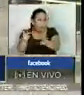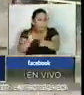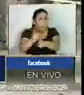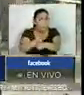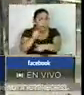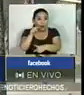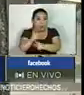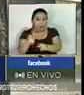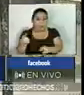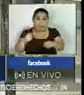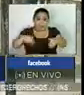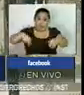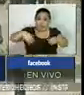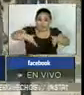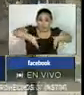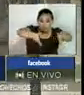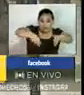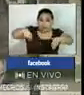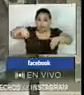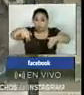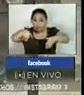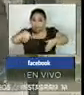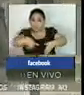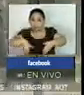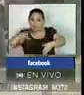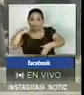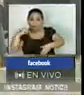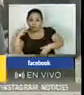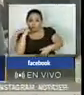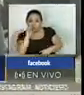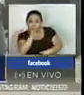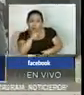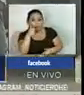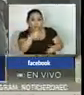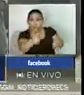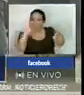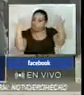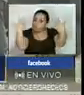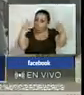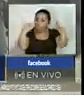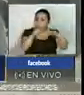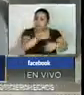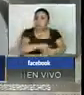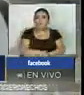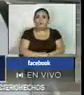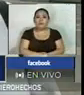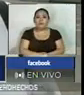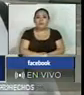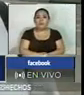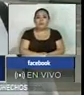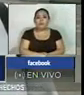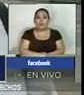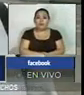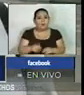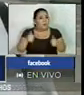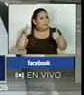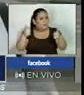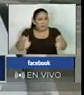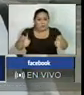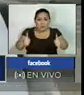Quienes circulan por las diferentes calles y avenidas de este municipio dicen aplaudir las acciones. Todo lo que sea